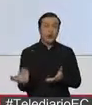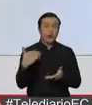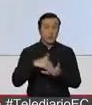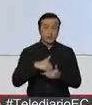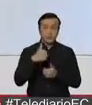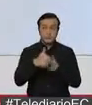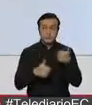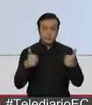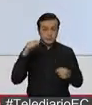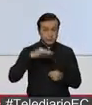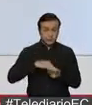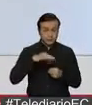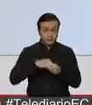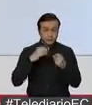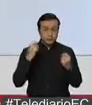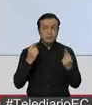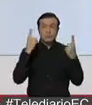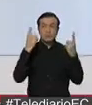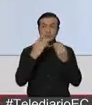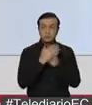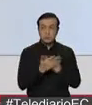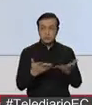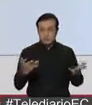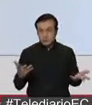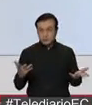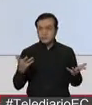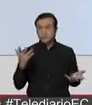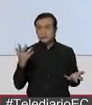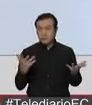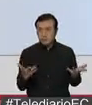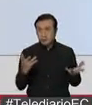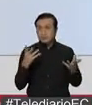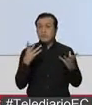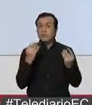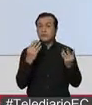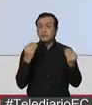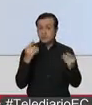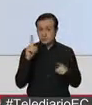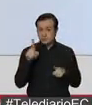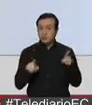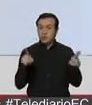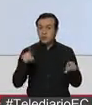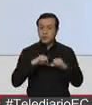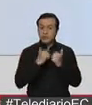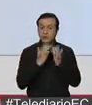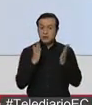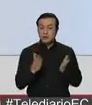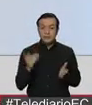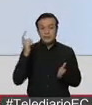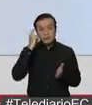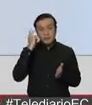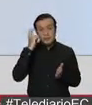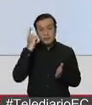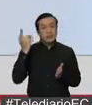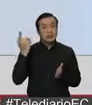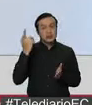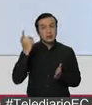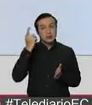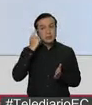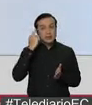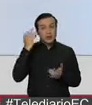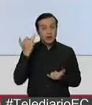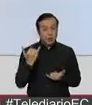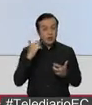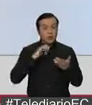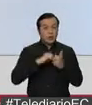Y eso pues llama mucho la atención, porque seguramente una gran cantidad de legisladores no están pensando en los momentos